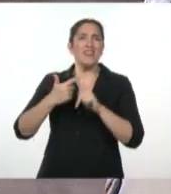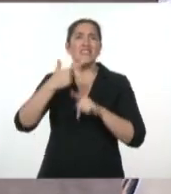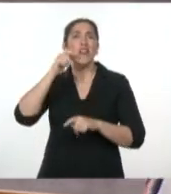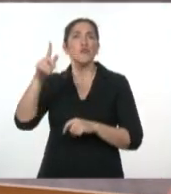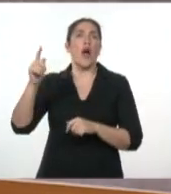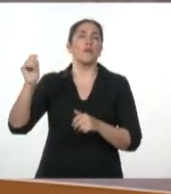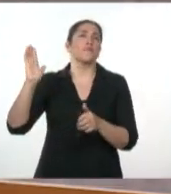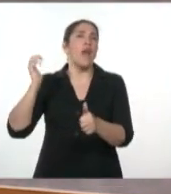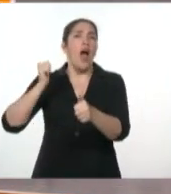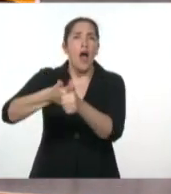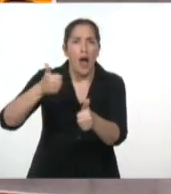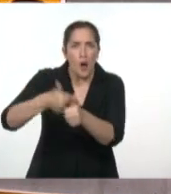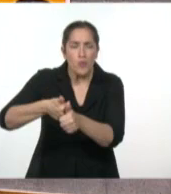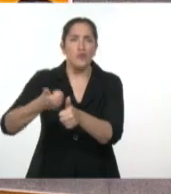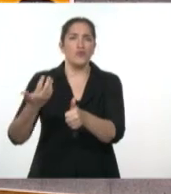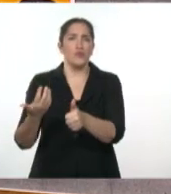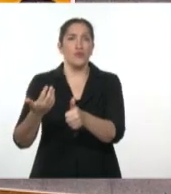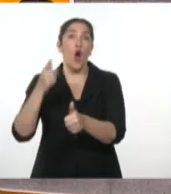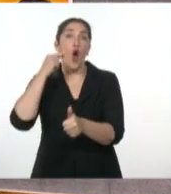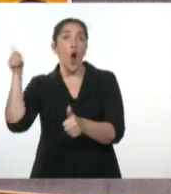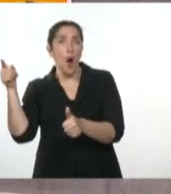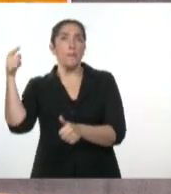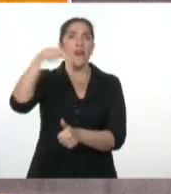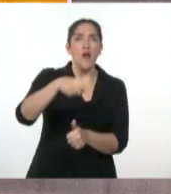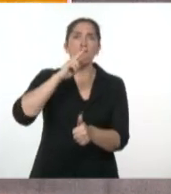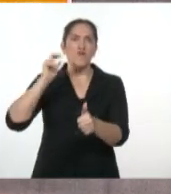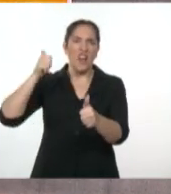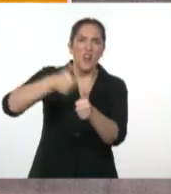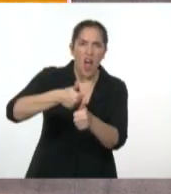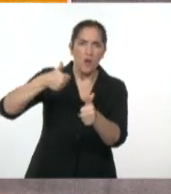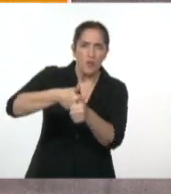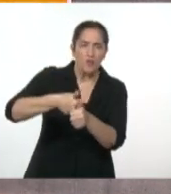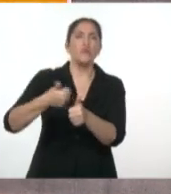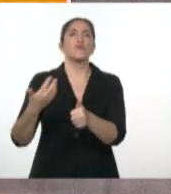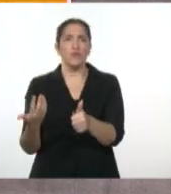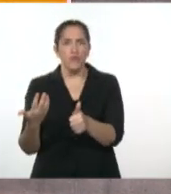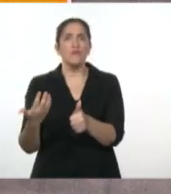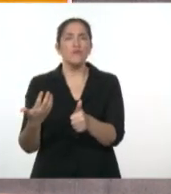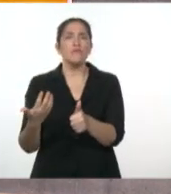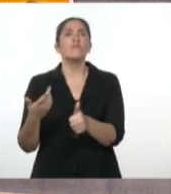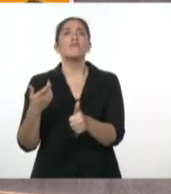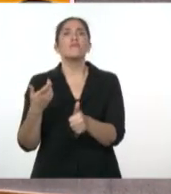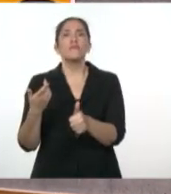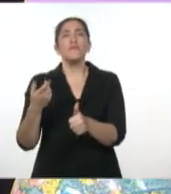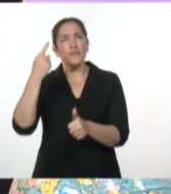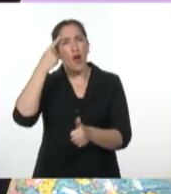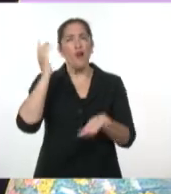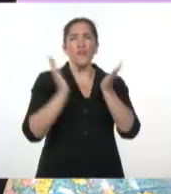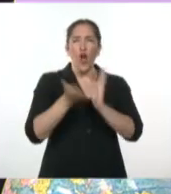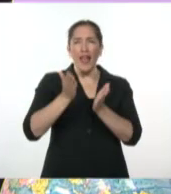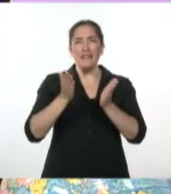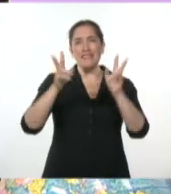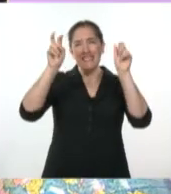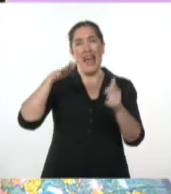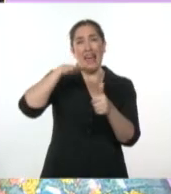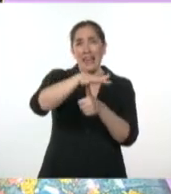abuso, ¿sí?, por parte de los hombres hacia las mujeres en general. Cuando dijiste, ¿te acuerdas que dijimos, ¿no?, que la violencia de género puede suceder